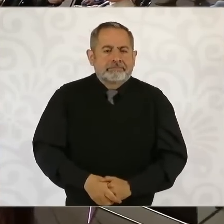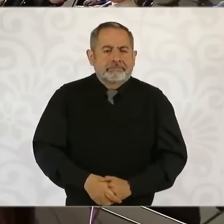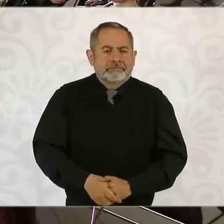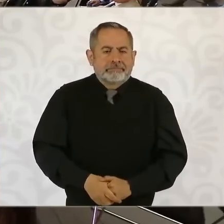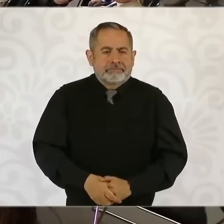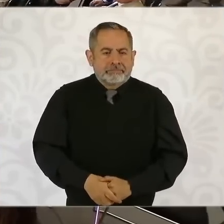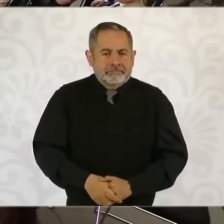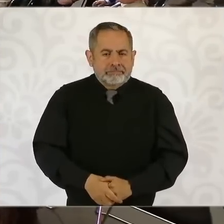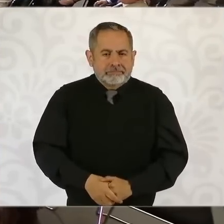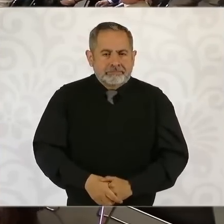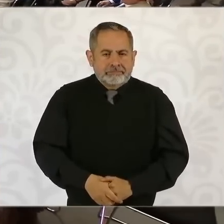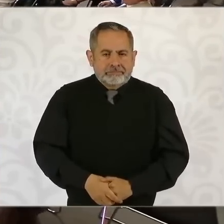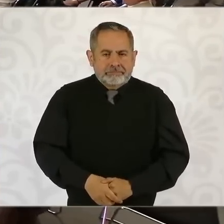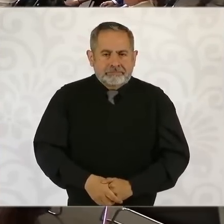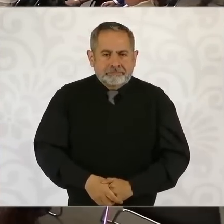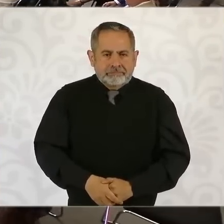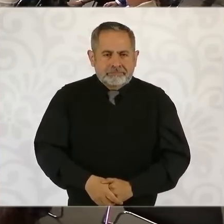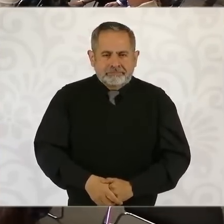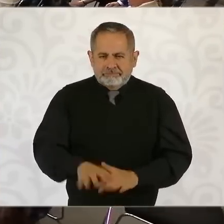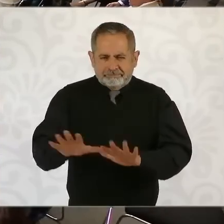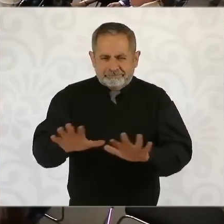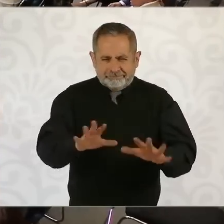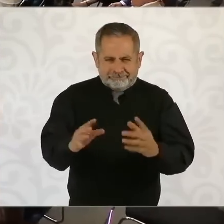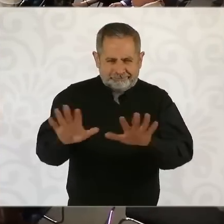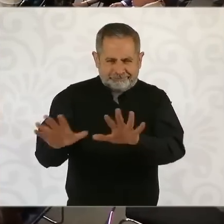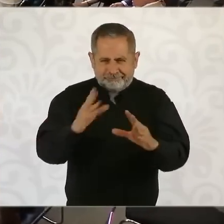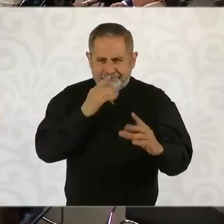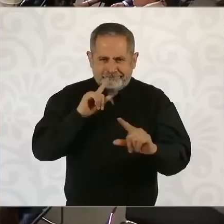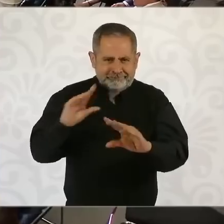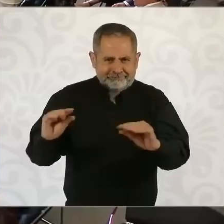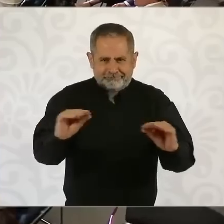A ver, vamos uno por